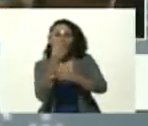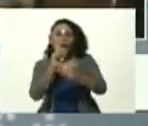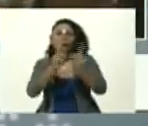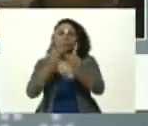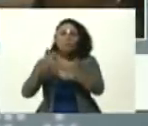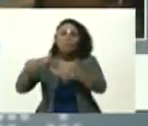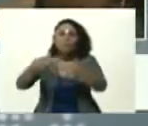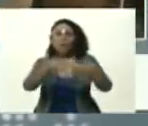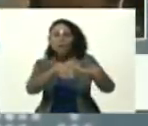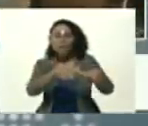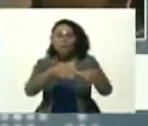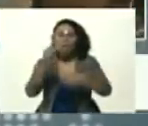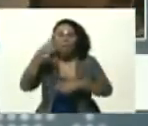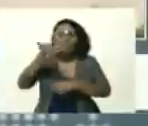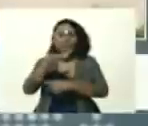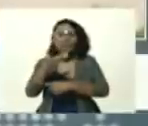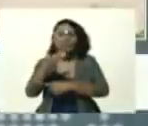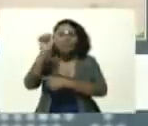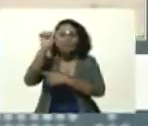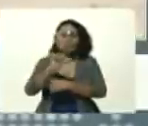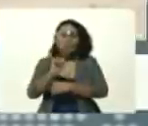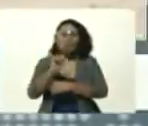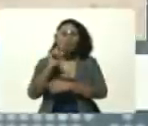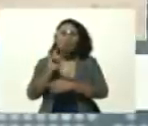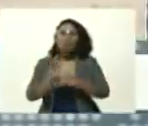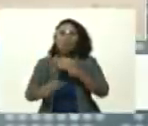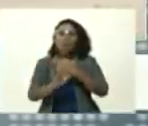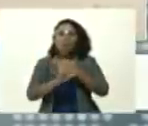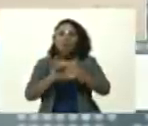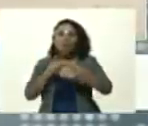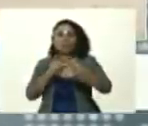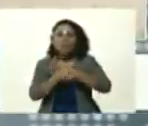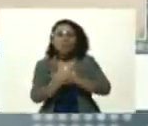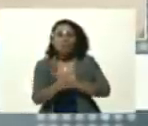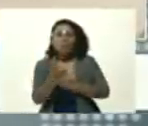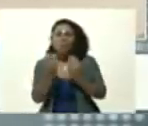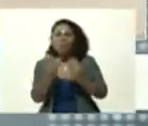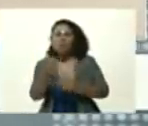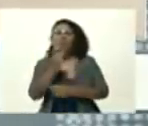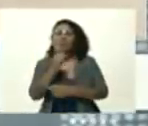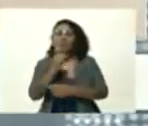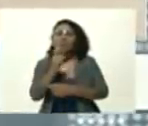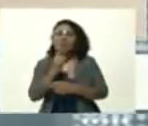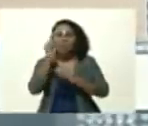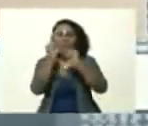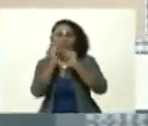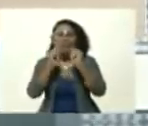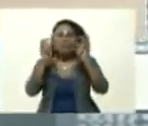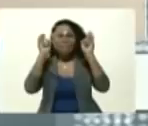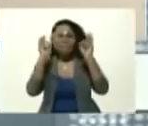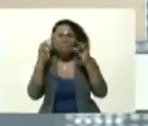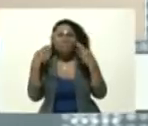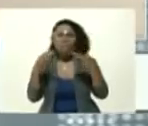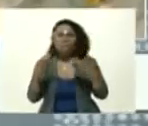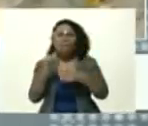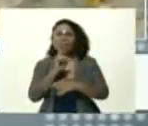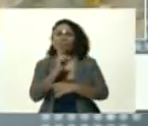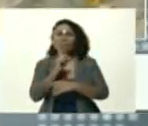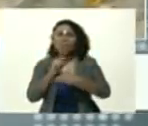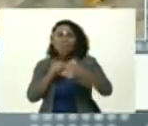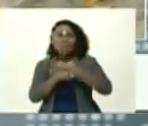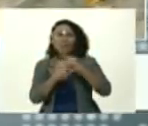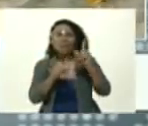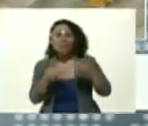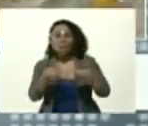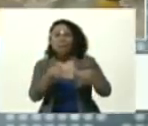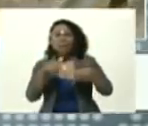pueblos del sur, donde el acceso todavía ha sido muy complejo en maquinaria. Si en condiciones normales es difícil acceder a esas zonas,